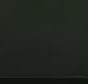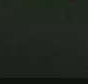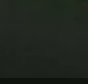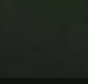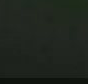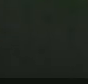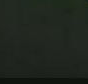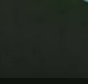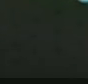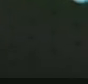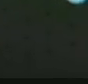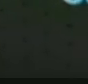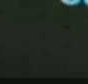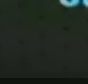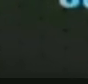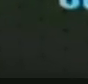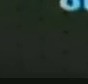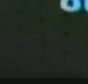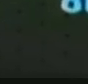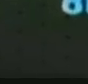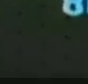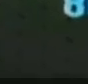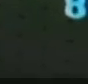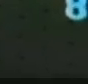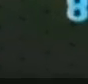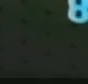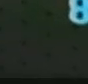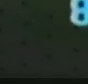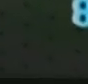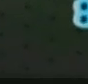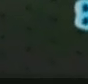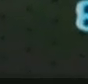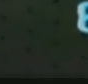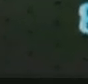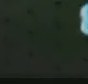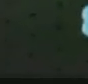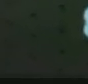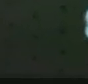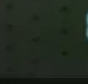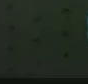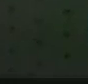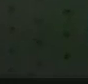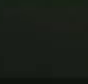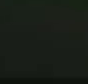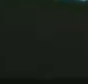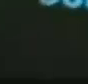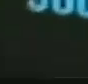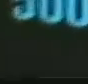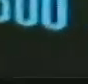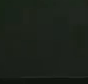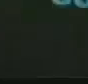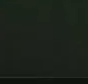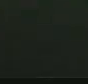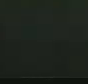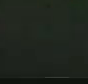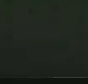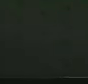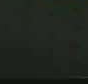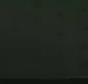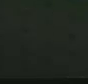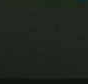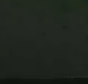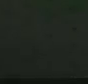19 carpetas que están integradas al sistema de información de infraestructura del Ministerio de Educación. Y esas 19